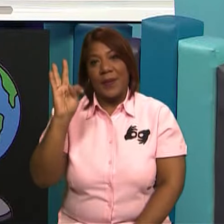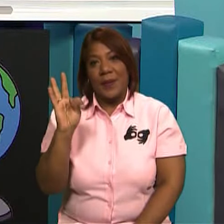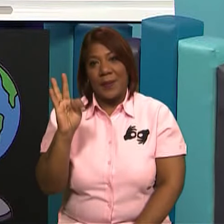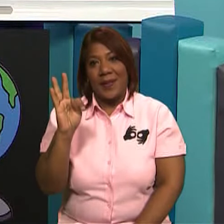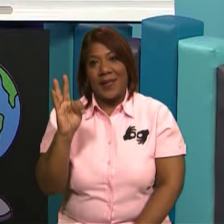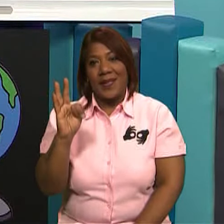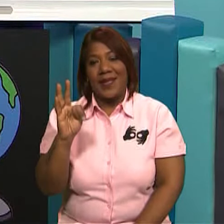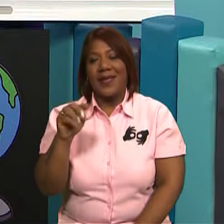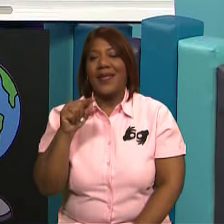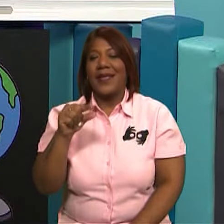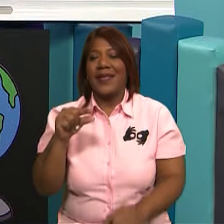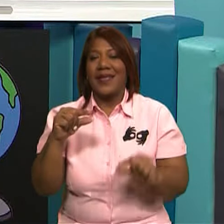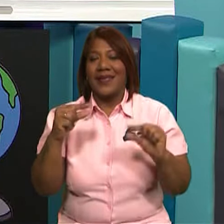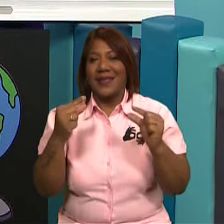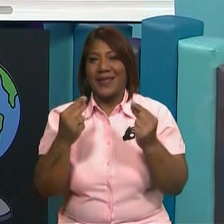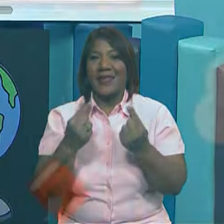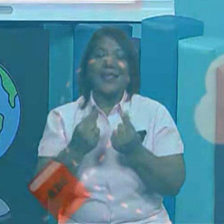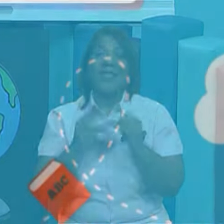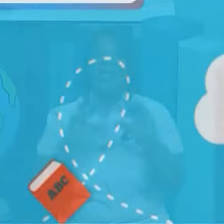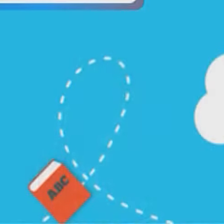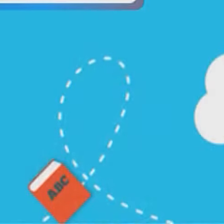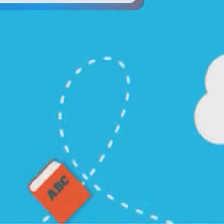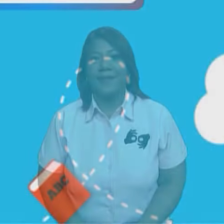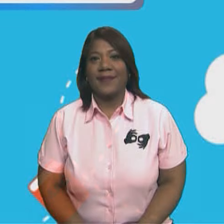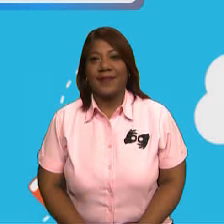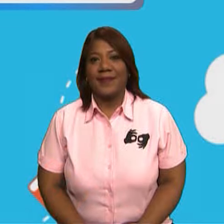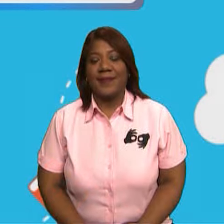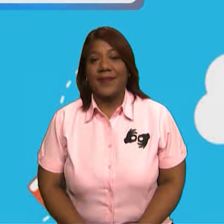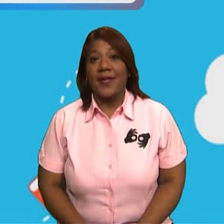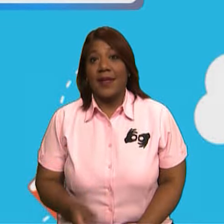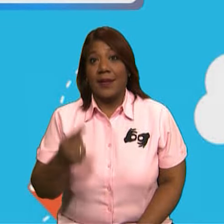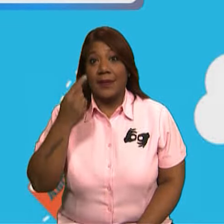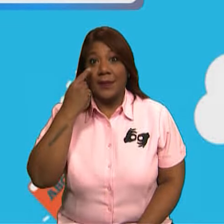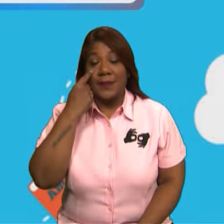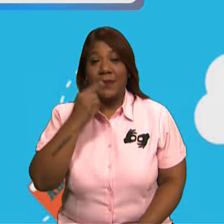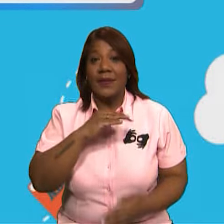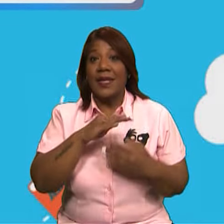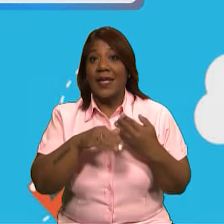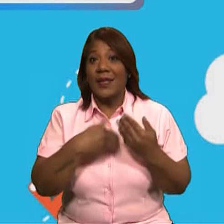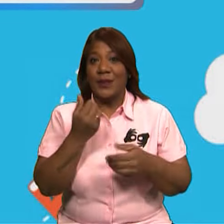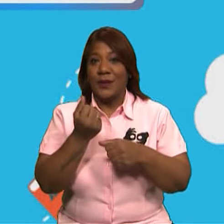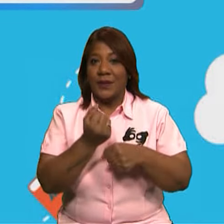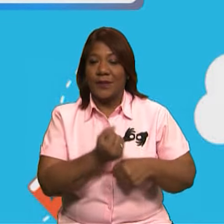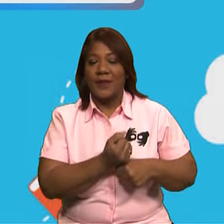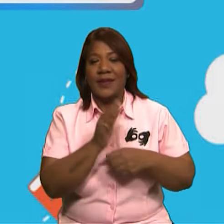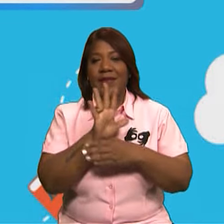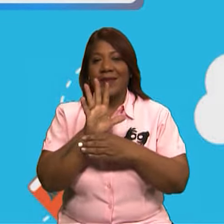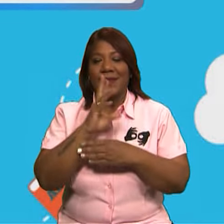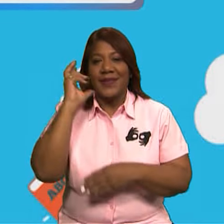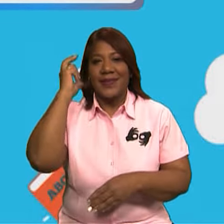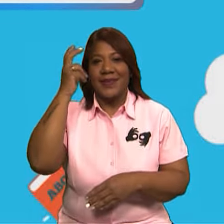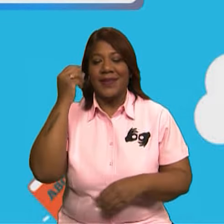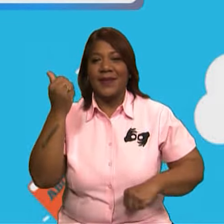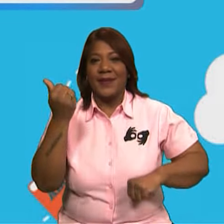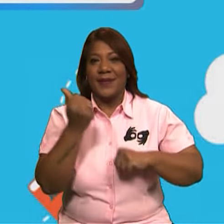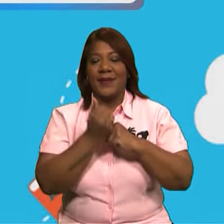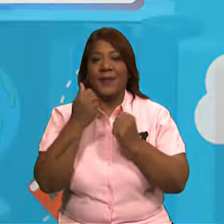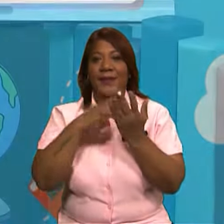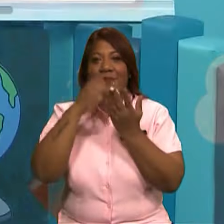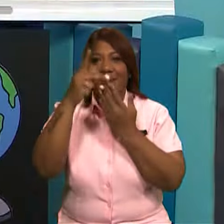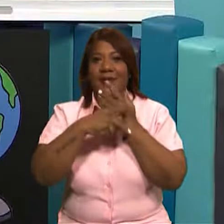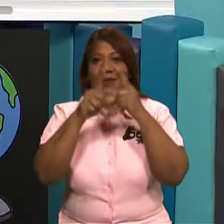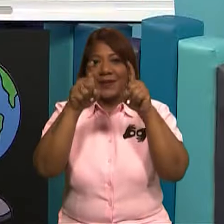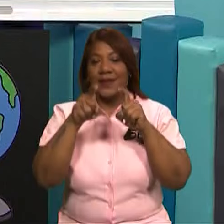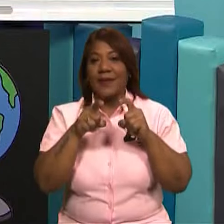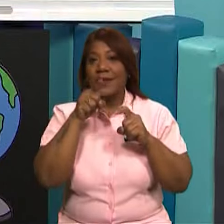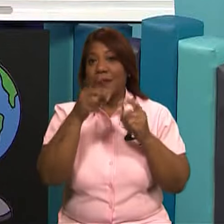en la realización de esta clase. También a todos nuestros patrocinadores, fundaciones, televisoras y radioemisoras por apoyar este